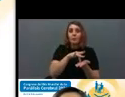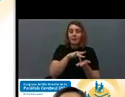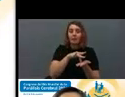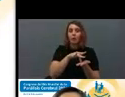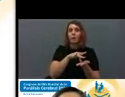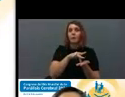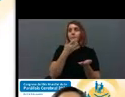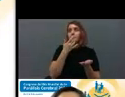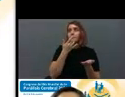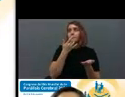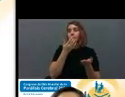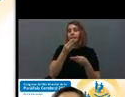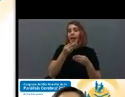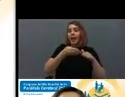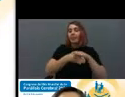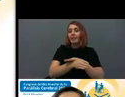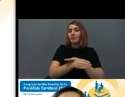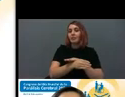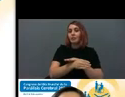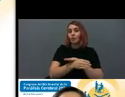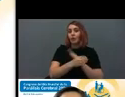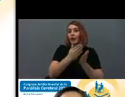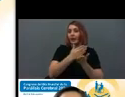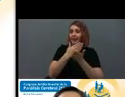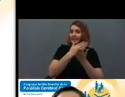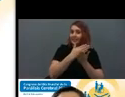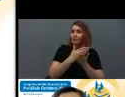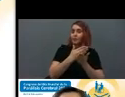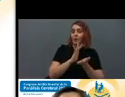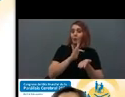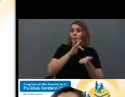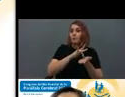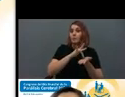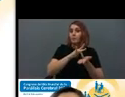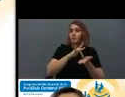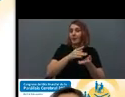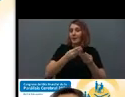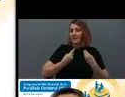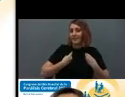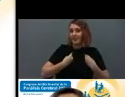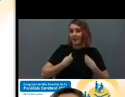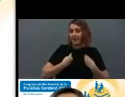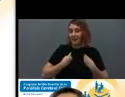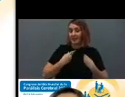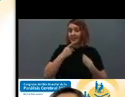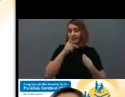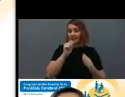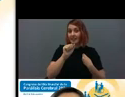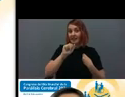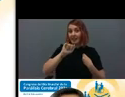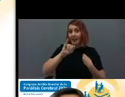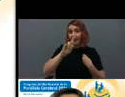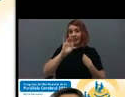en el momento del acceso al estudio. O sea, son los momentos vitales, y en ese kairos que tiene que ver con el